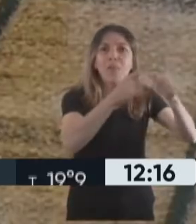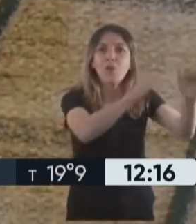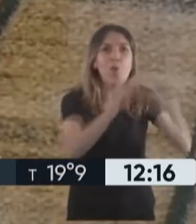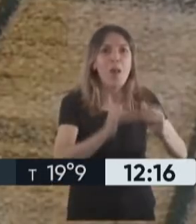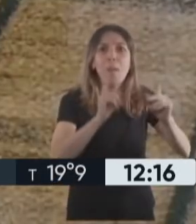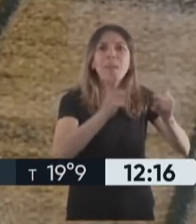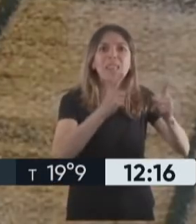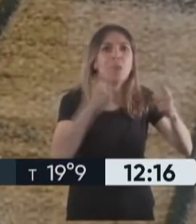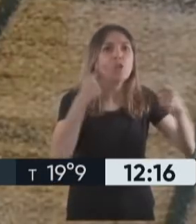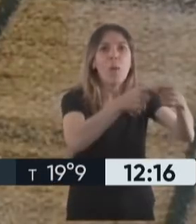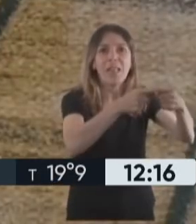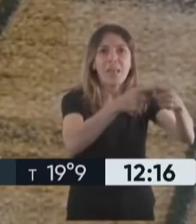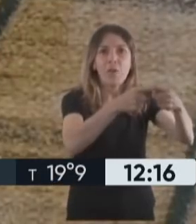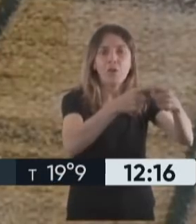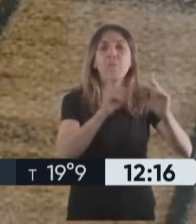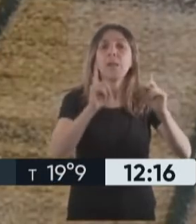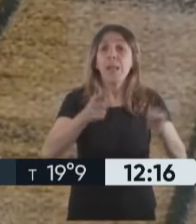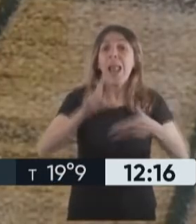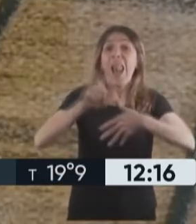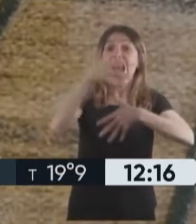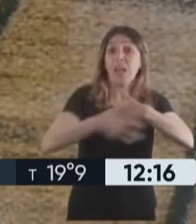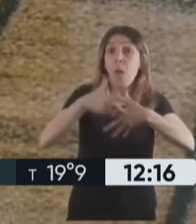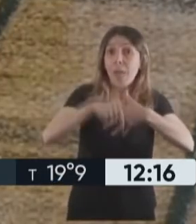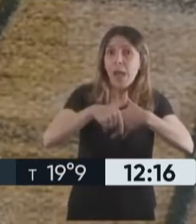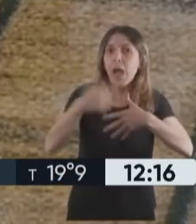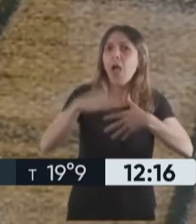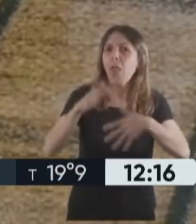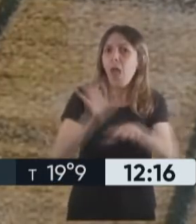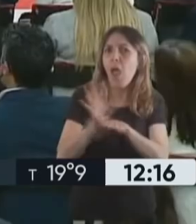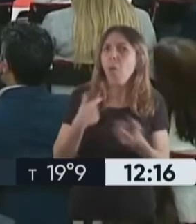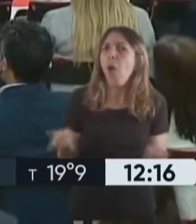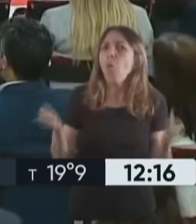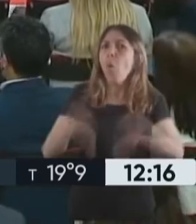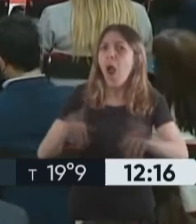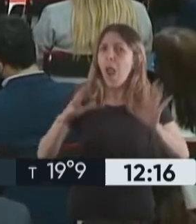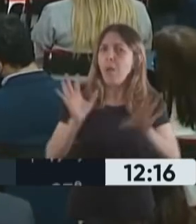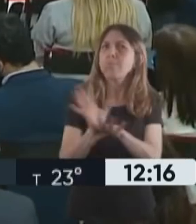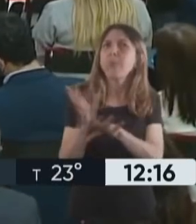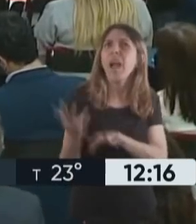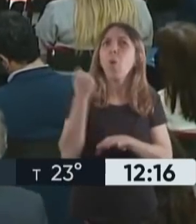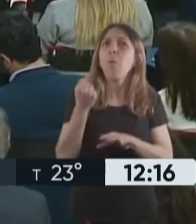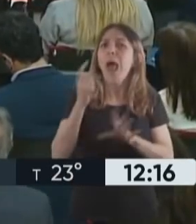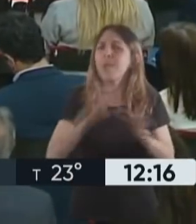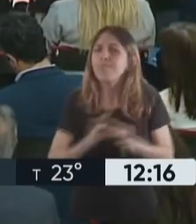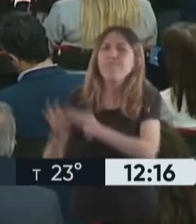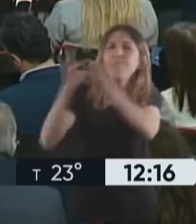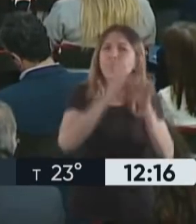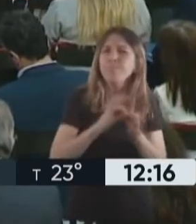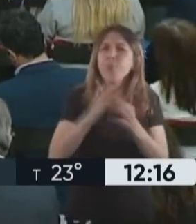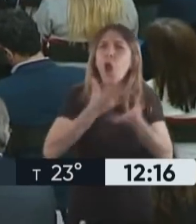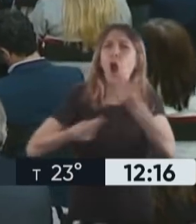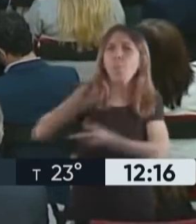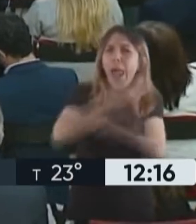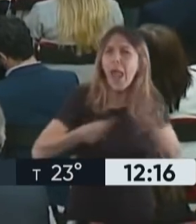en este sentido latinoamérica latinoamérica tiene que recuperar una voz unida una voz de cooperación